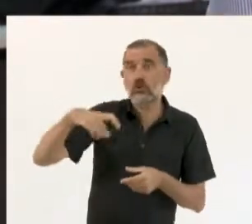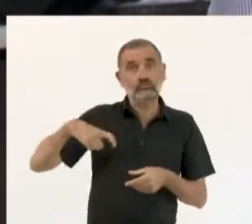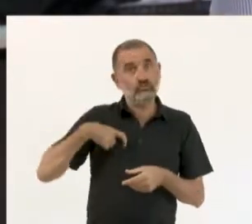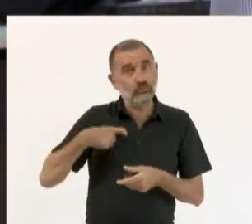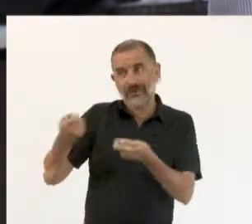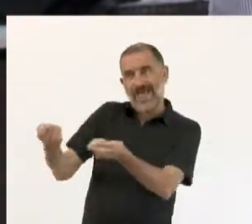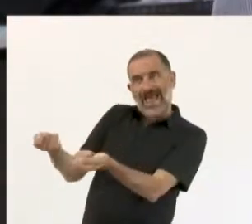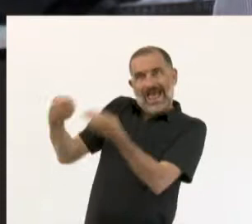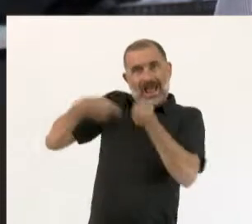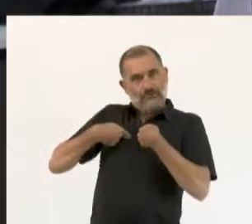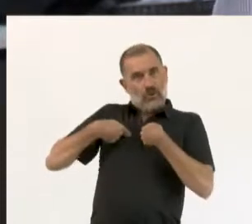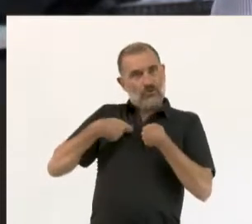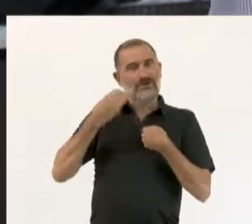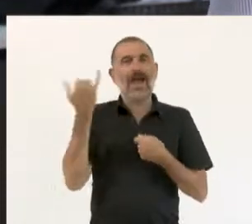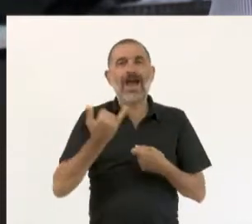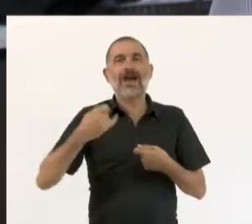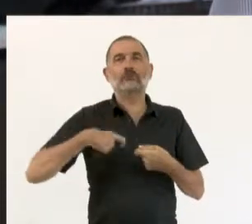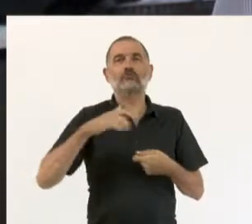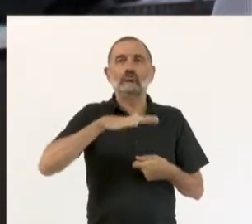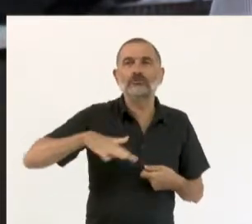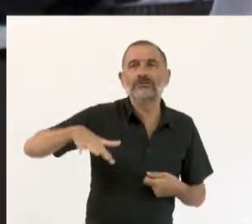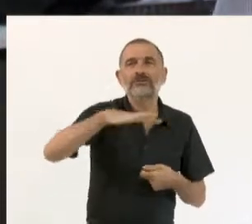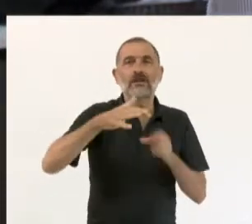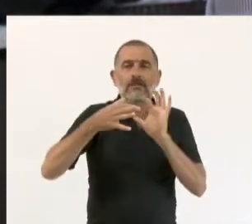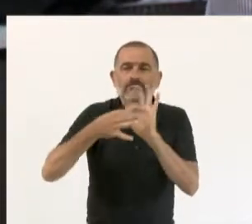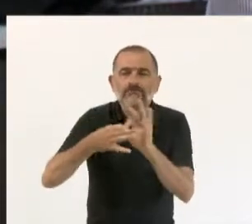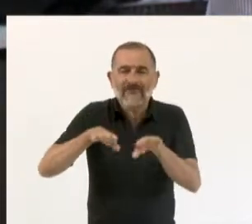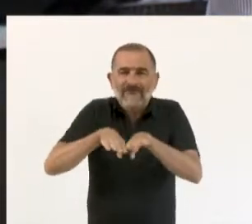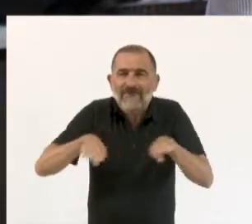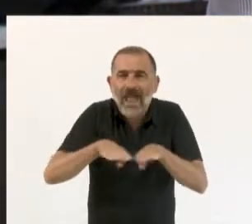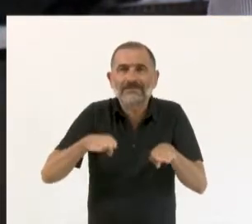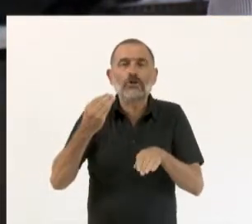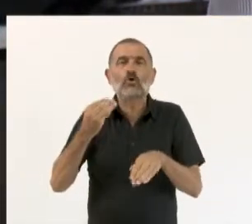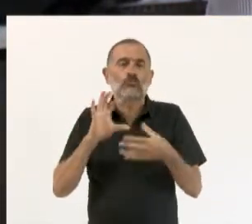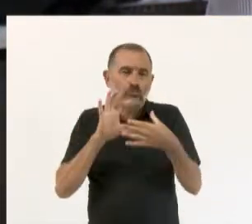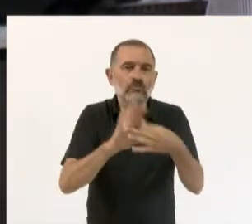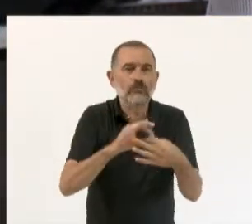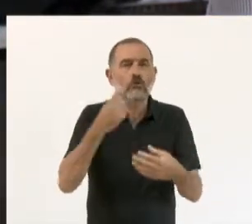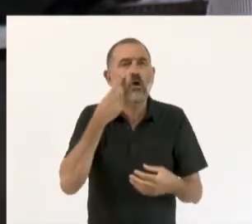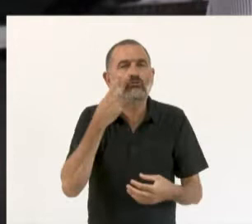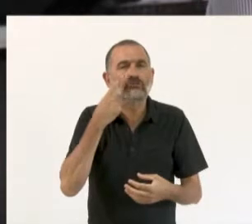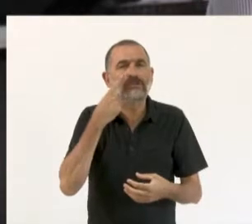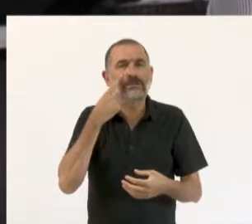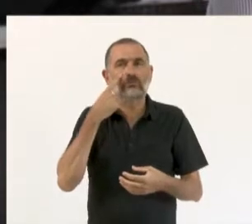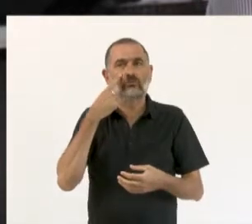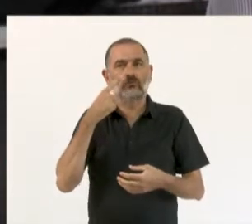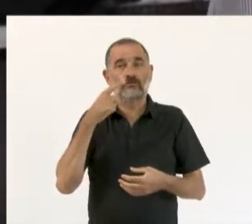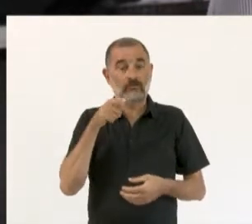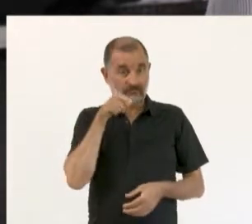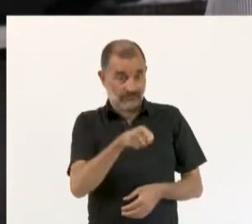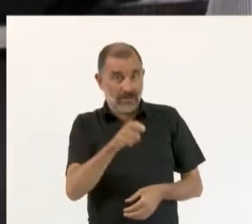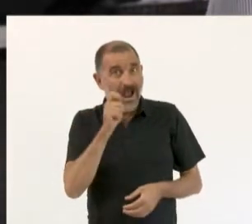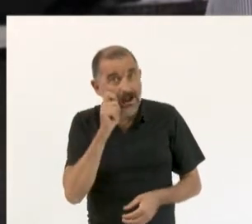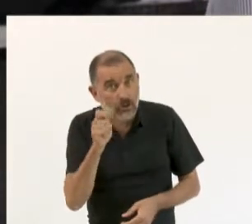la sociedad es la que sostiene la investigación arqueológica y también la que le da sentido. Porque en el caso concreto de la arqueología, de lo que se